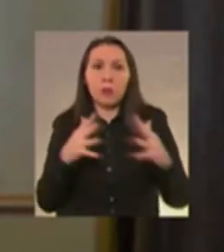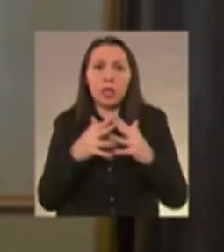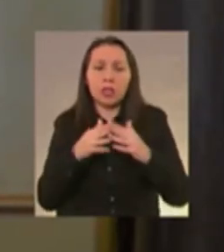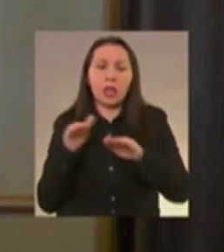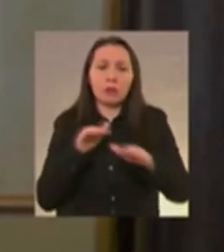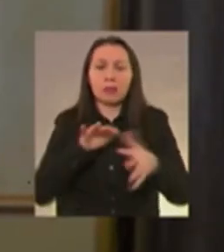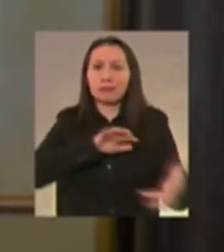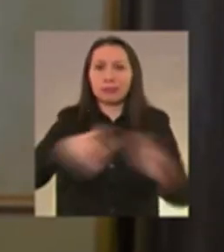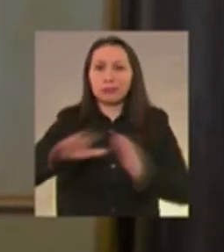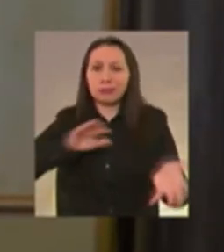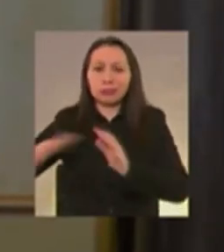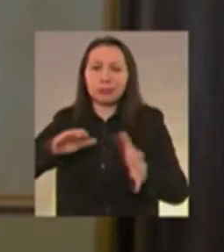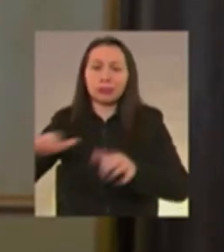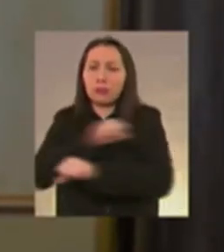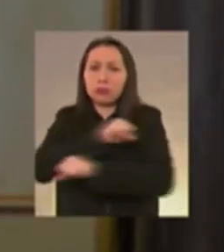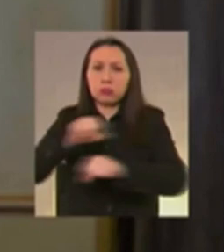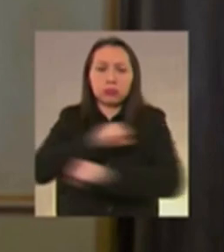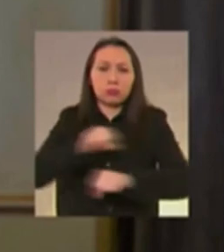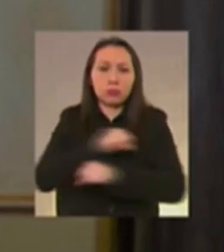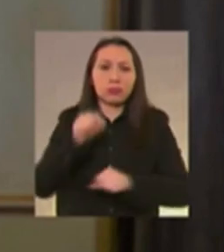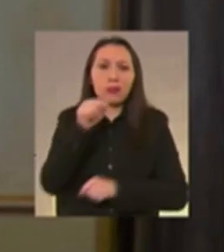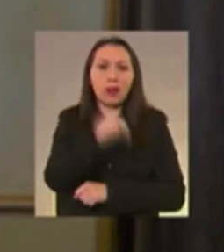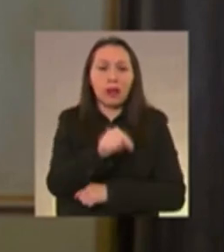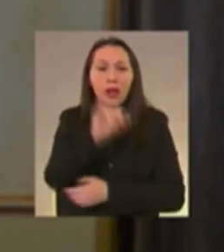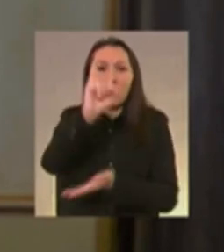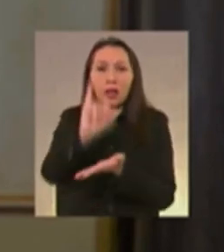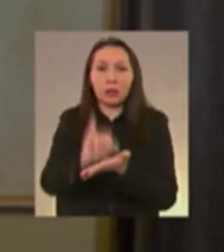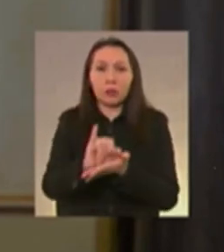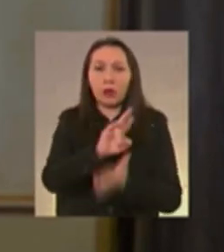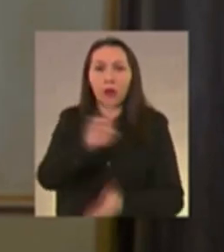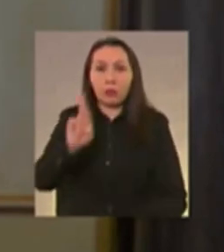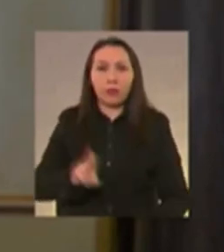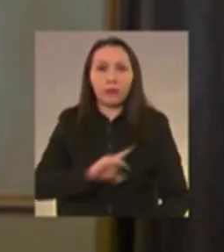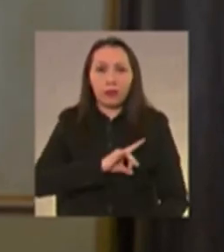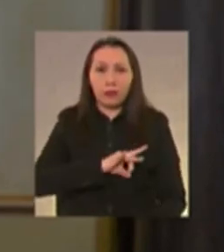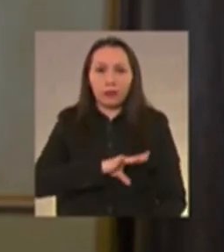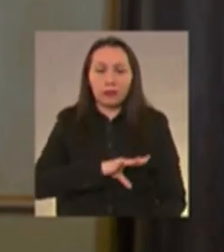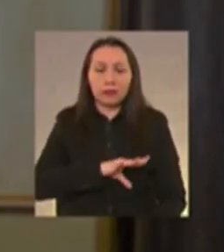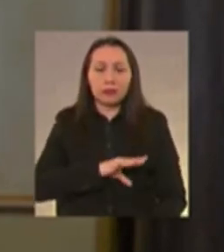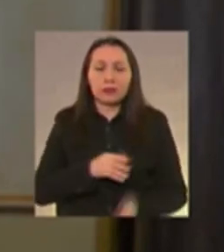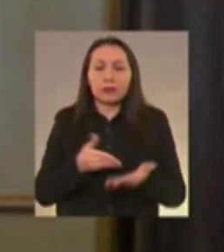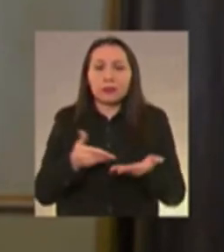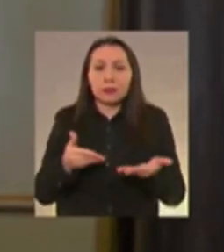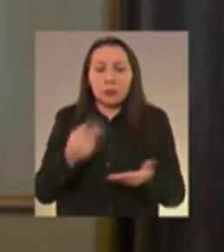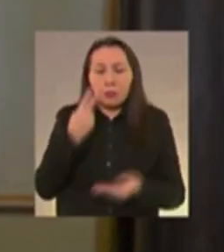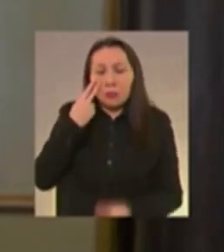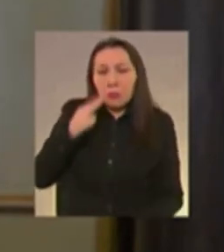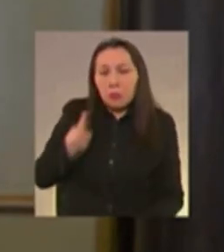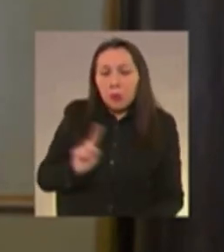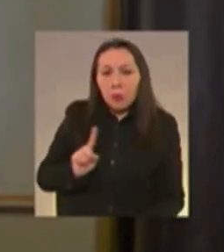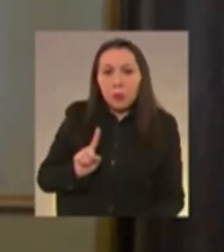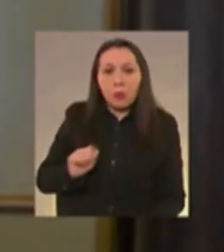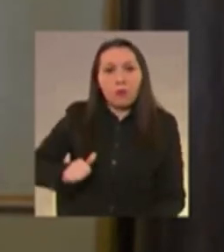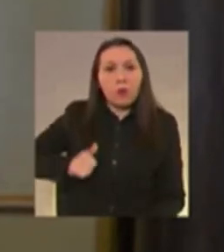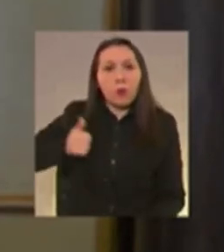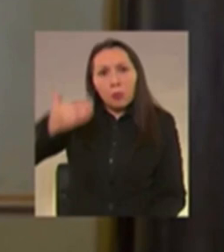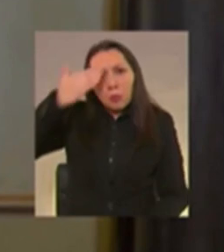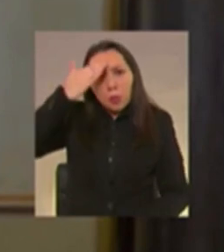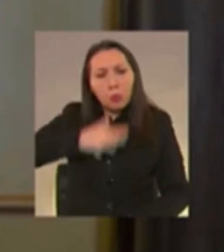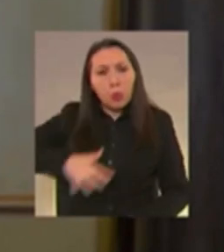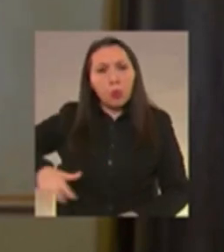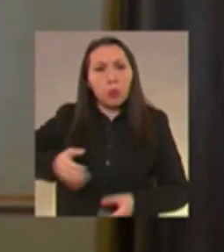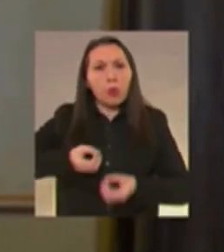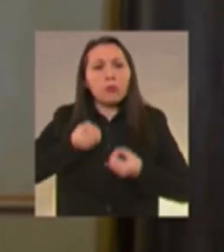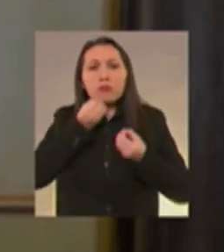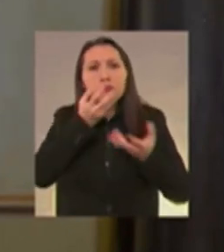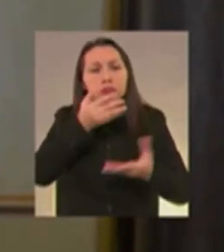asestaba un golpe mortal a la institucionalidad de la República de Chile, desconociendo así la voluntad popular expresada en